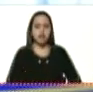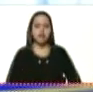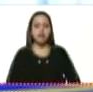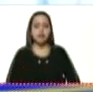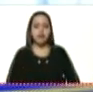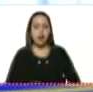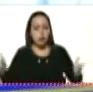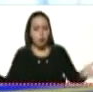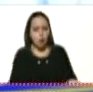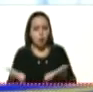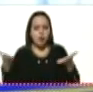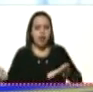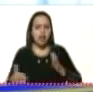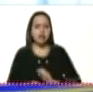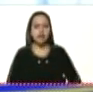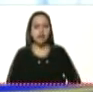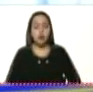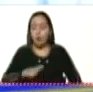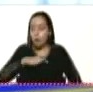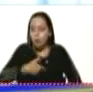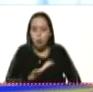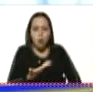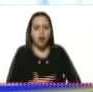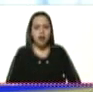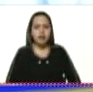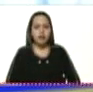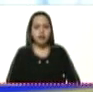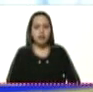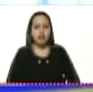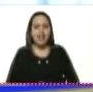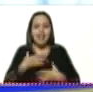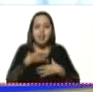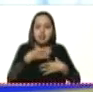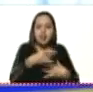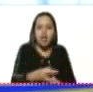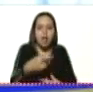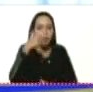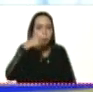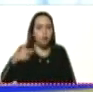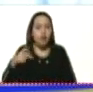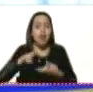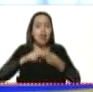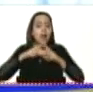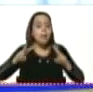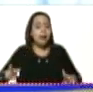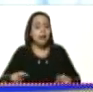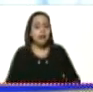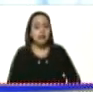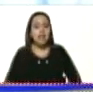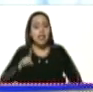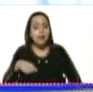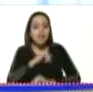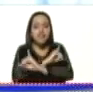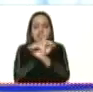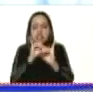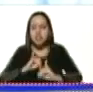Promoverán cuanto puedan nuestros intereses, nuestra paz y nuestra